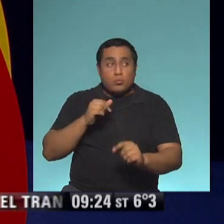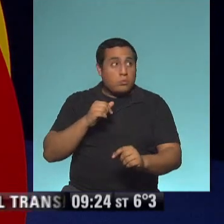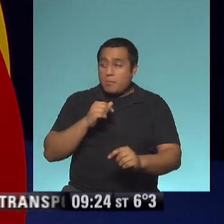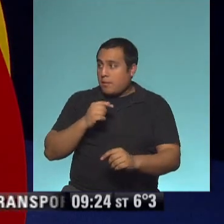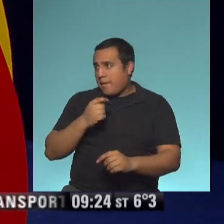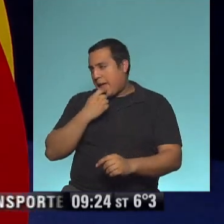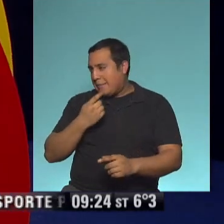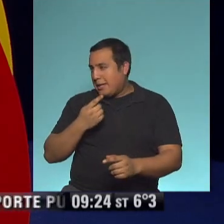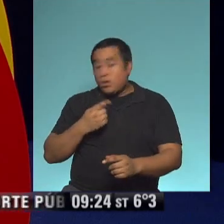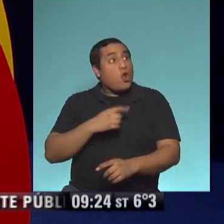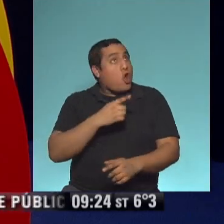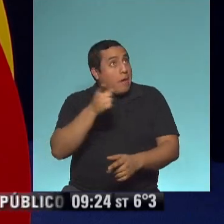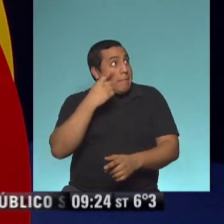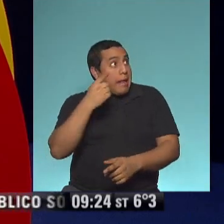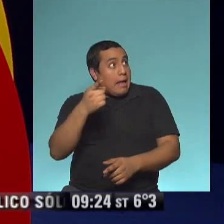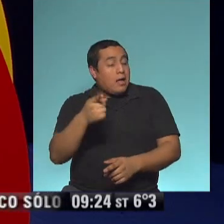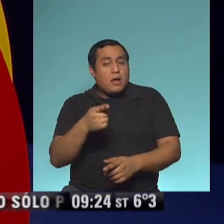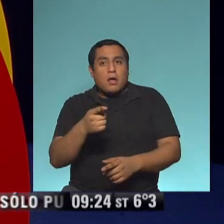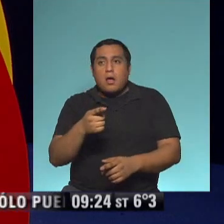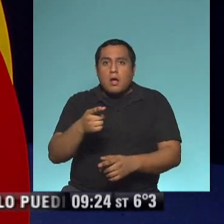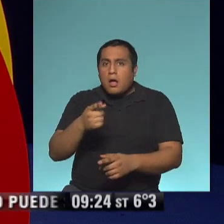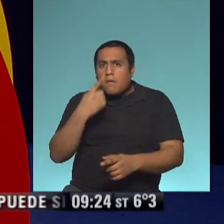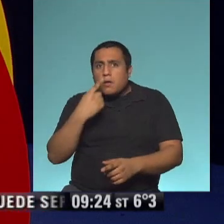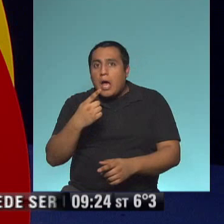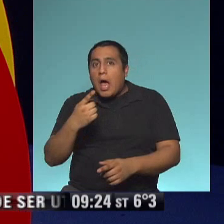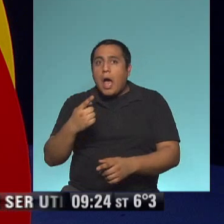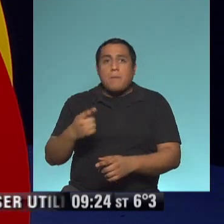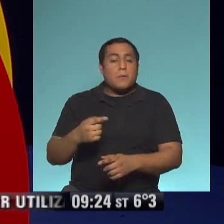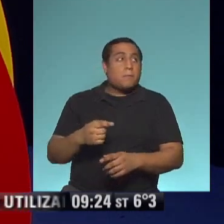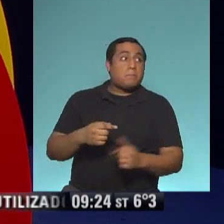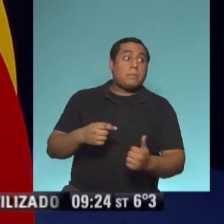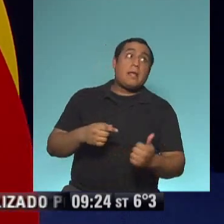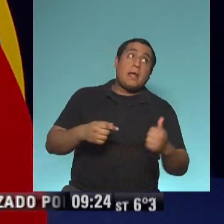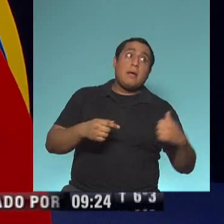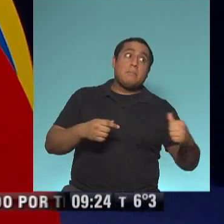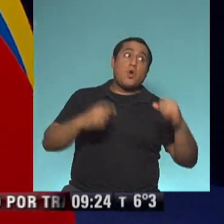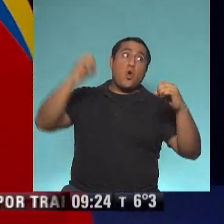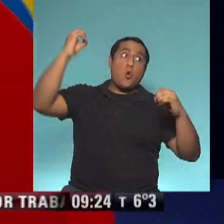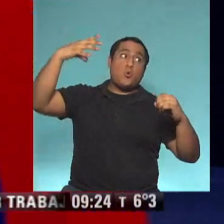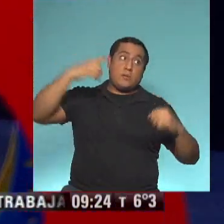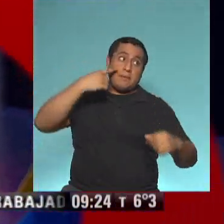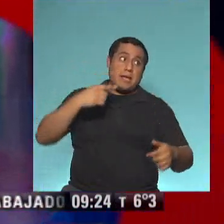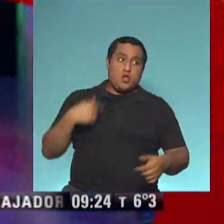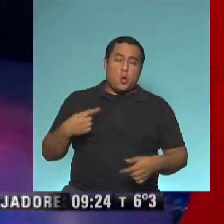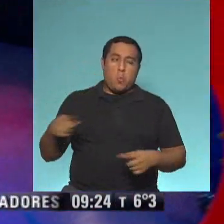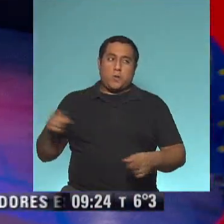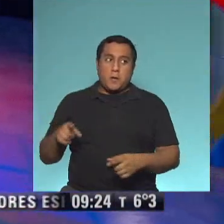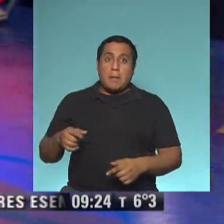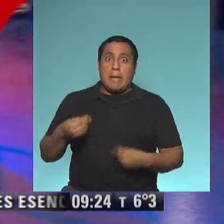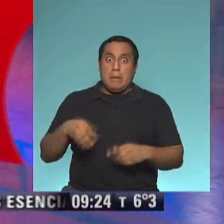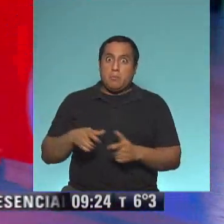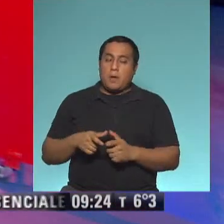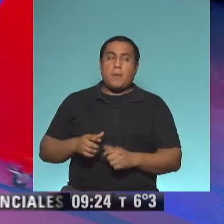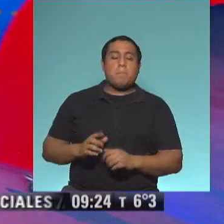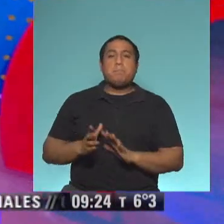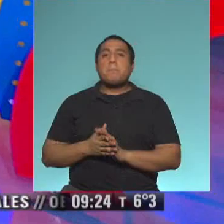estás embromando? ¿Están todos ahí? Sí, están ahí, mira. Lo veo que están ahí. Anda a prender la luz, que yo pongo la música. Que aquí tenemos que empezar el programa. Prender